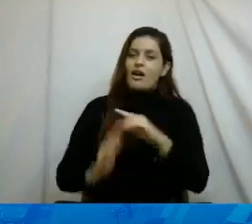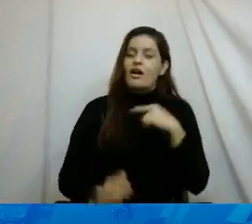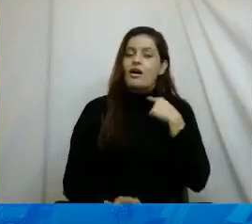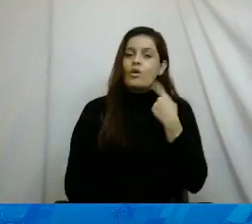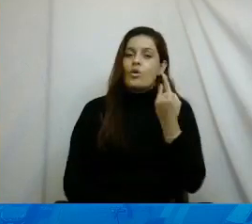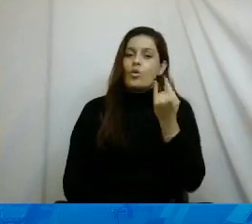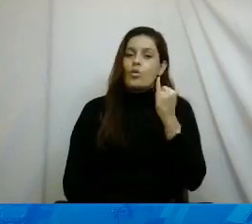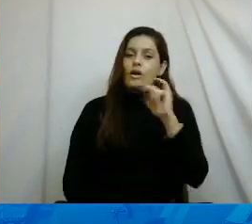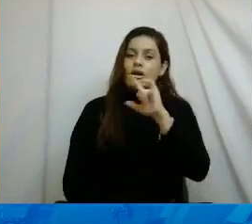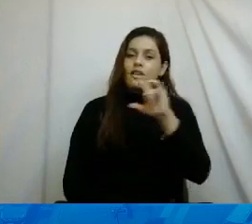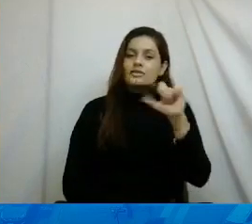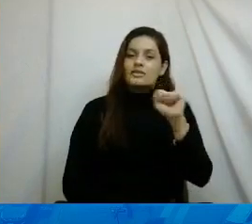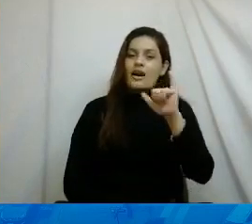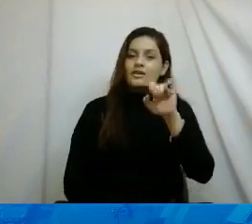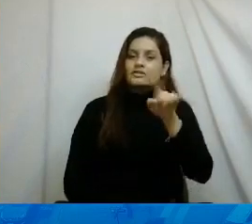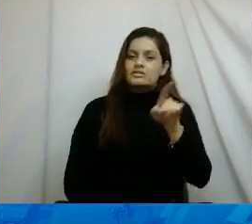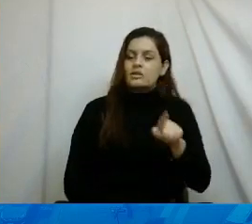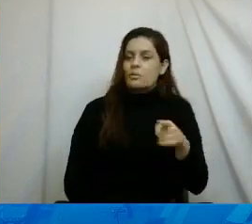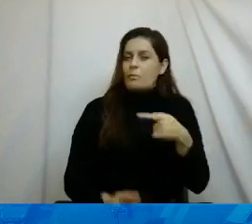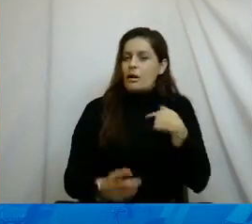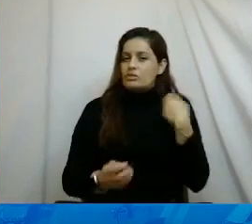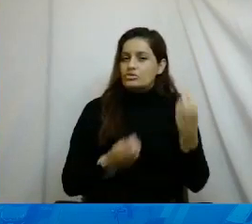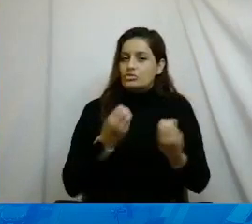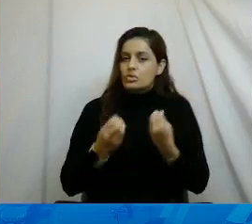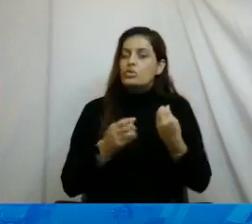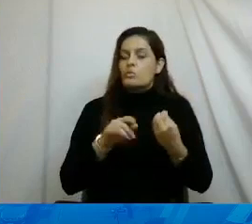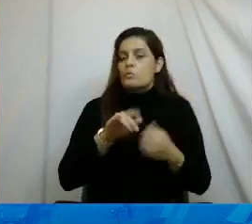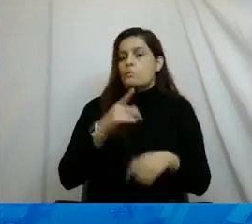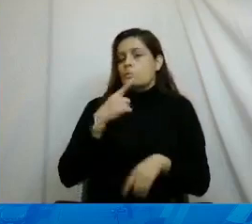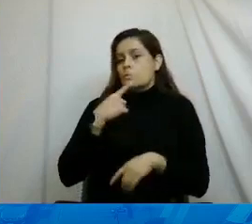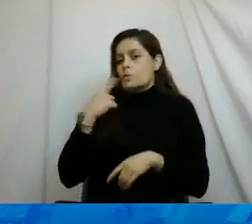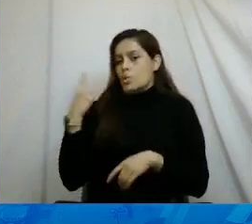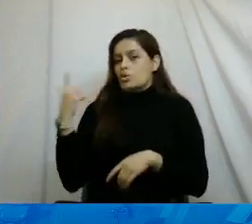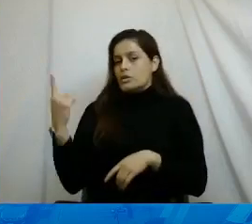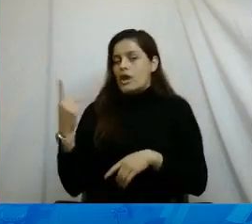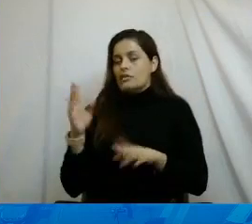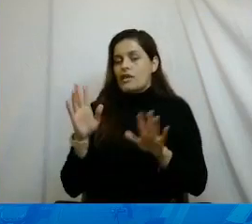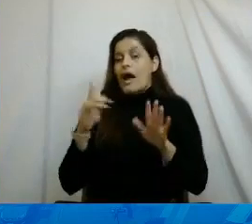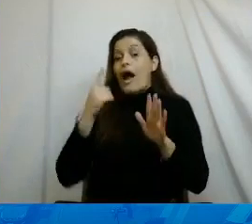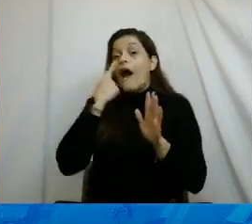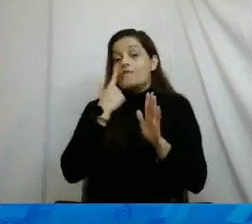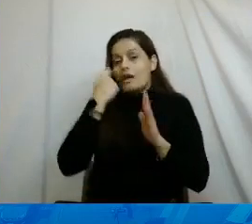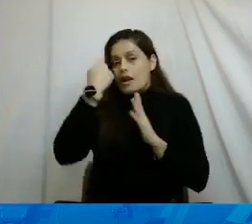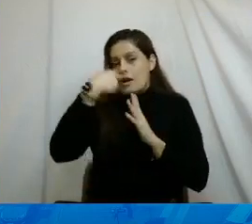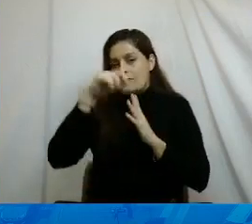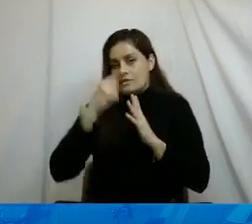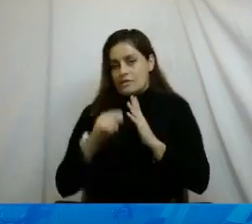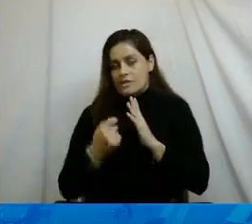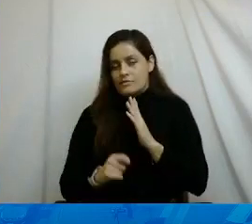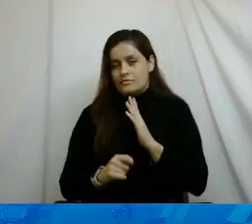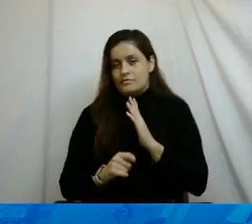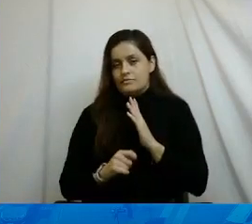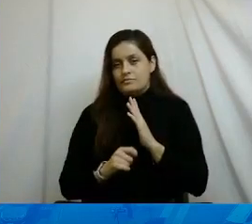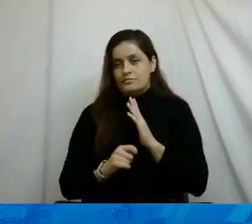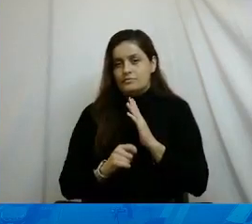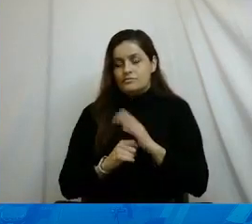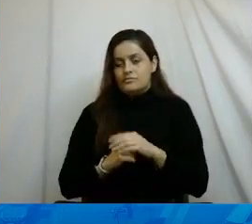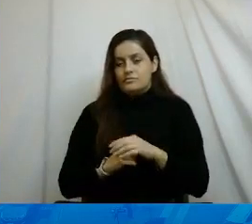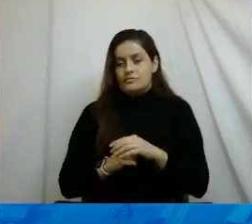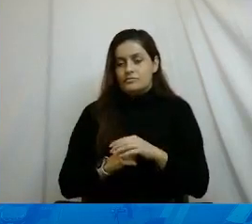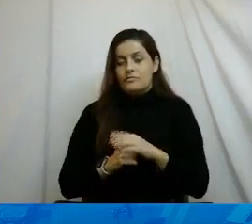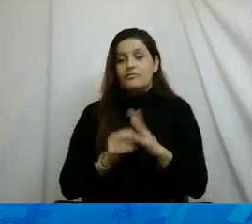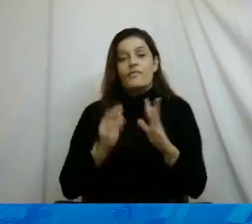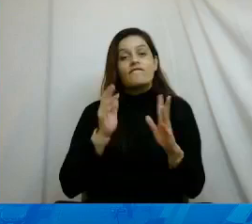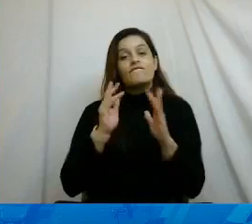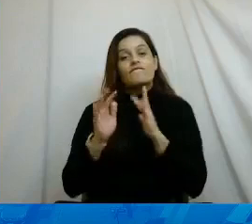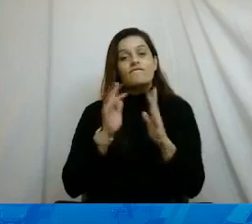Probablemente debió haber sido alguna cuestión más administrativa, pero lo vamos a revisar. Y sobre la feria,